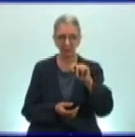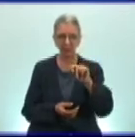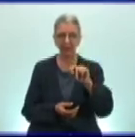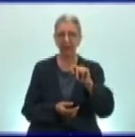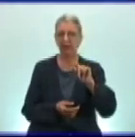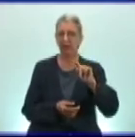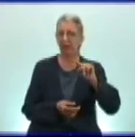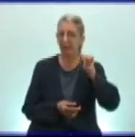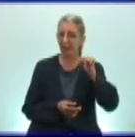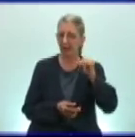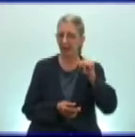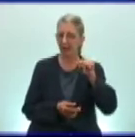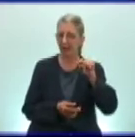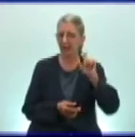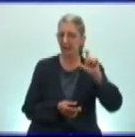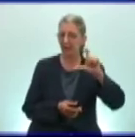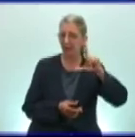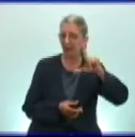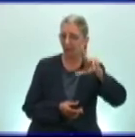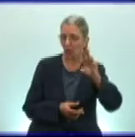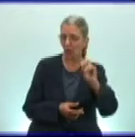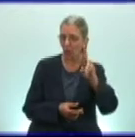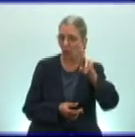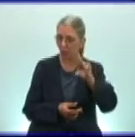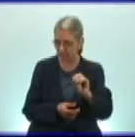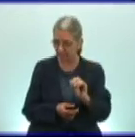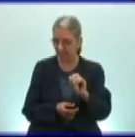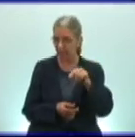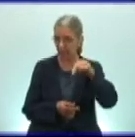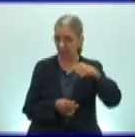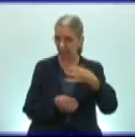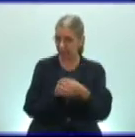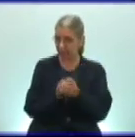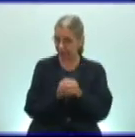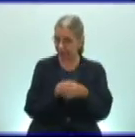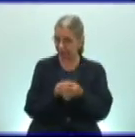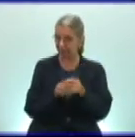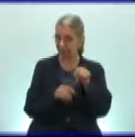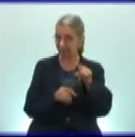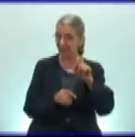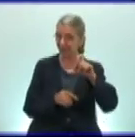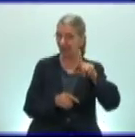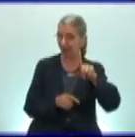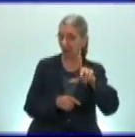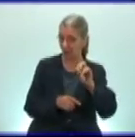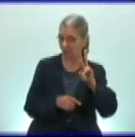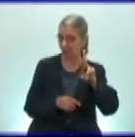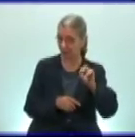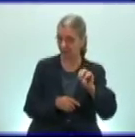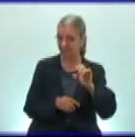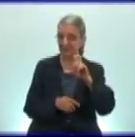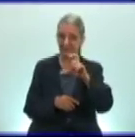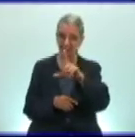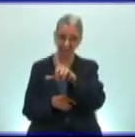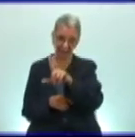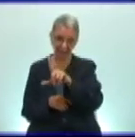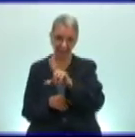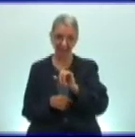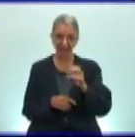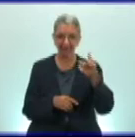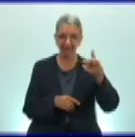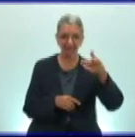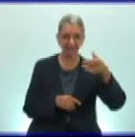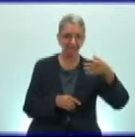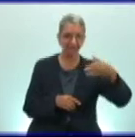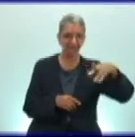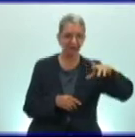En este caso también encontramos al cloro, por ejemplo, observen su símbolo químico, al francio,